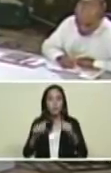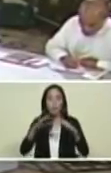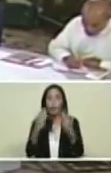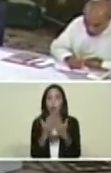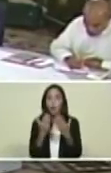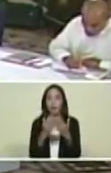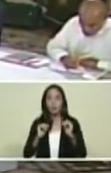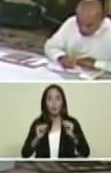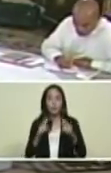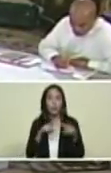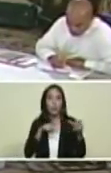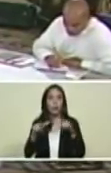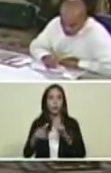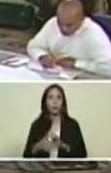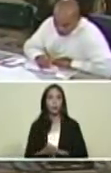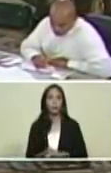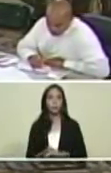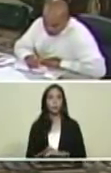Yo tengo aquí